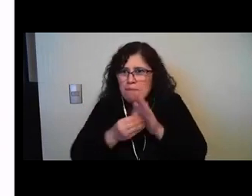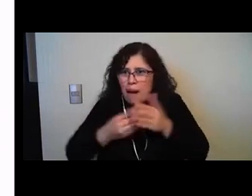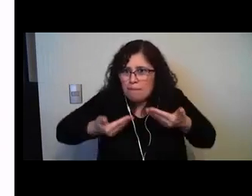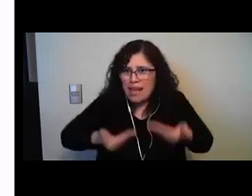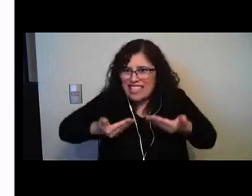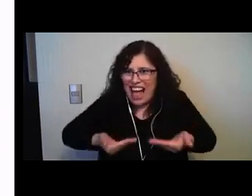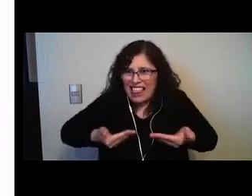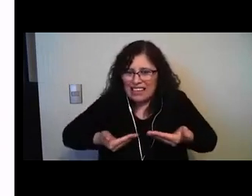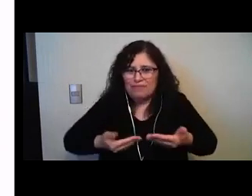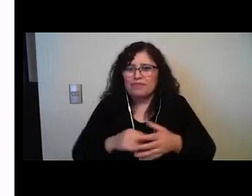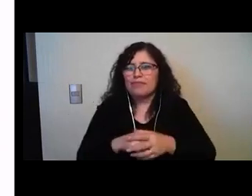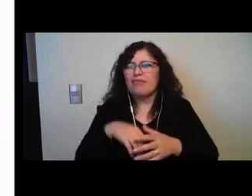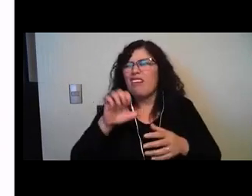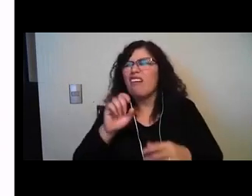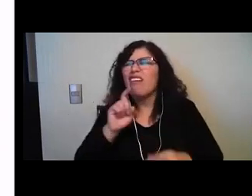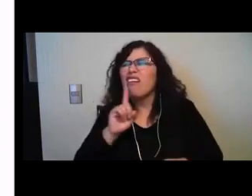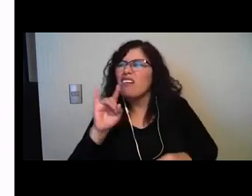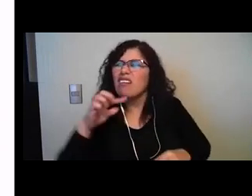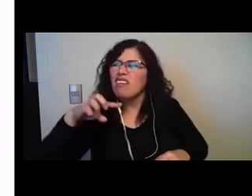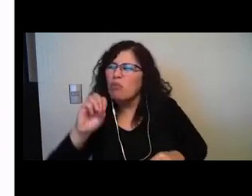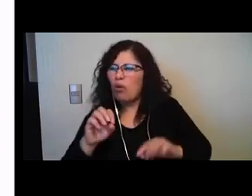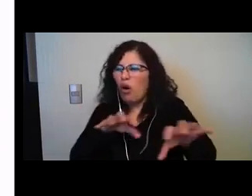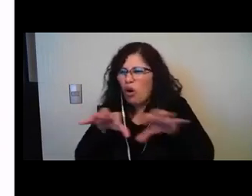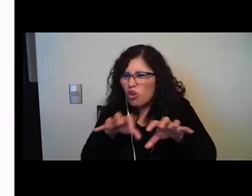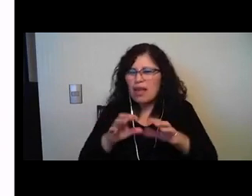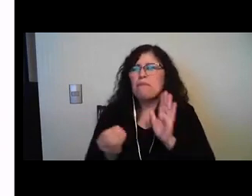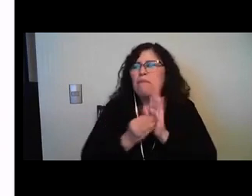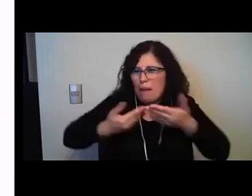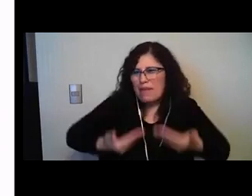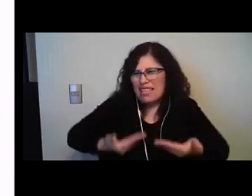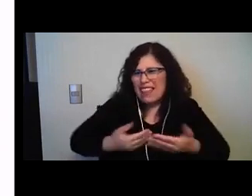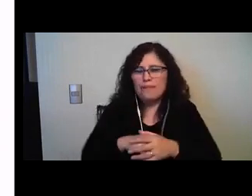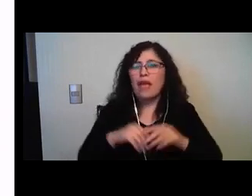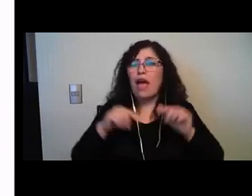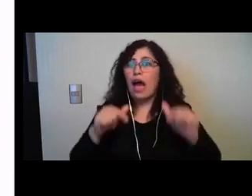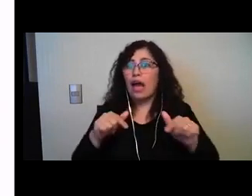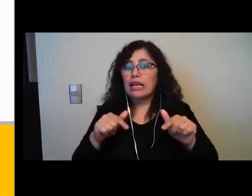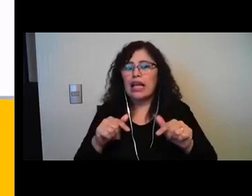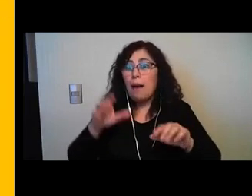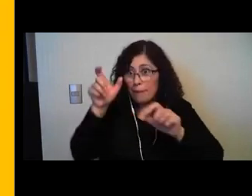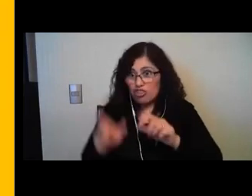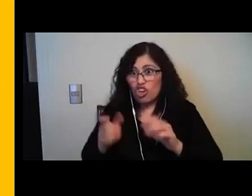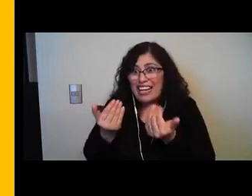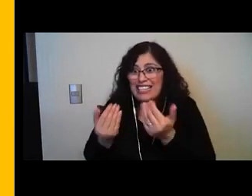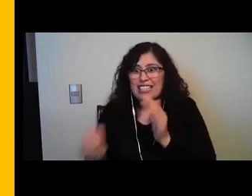pesado, la persona tiene que hacer un poquitito más de fuerza y eso hace que el temblor desaparezca, ¿ya?